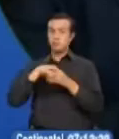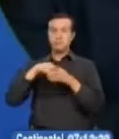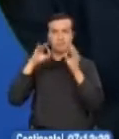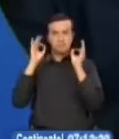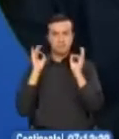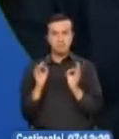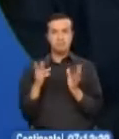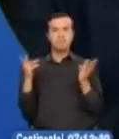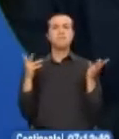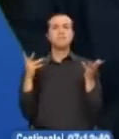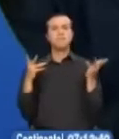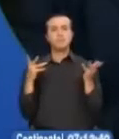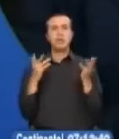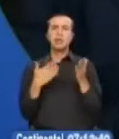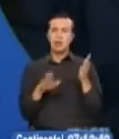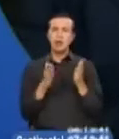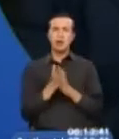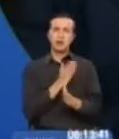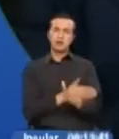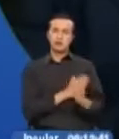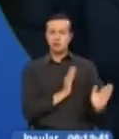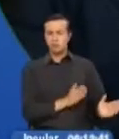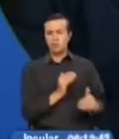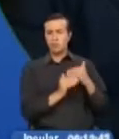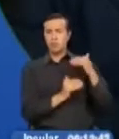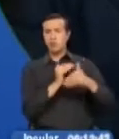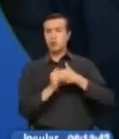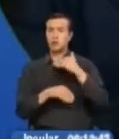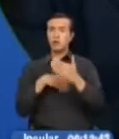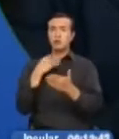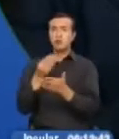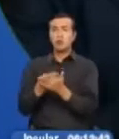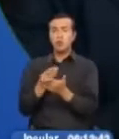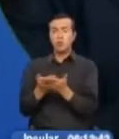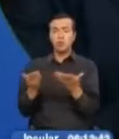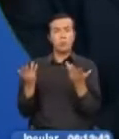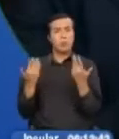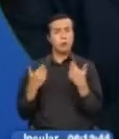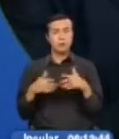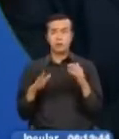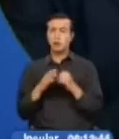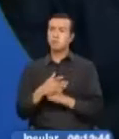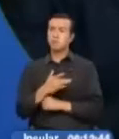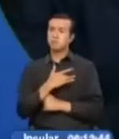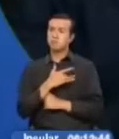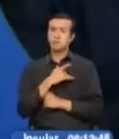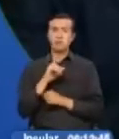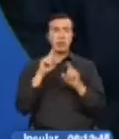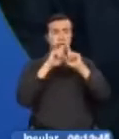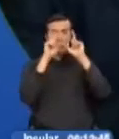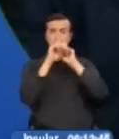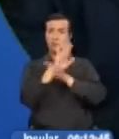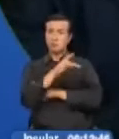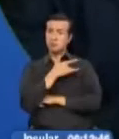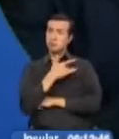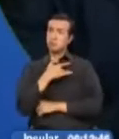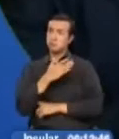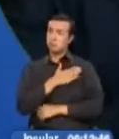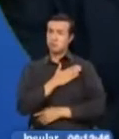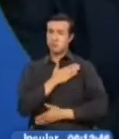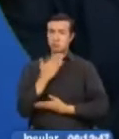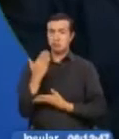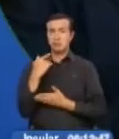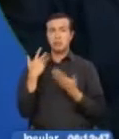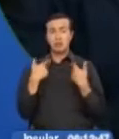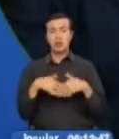justamente a un diseño de un procedimiento de contratación que ha otorgado confianza a los participantes fruto de esto